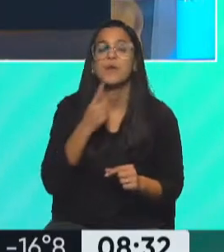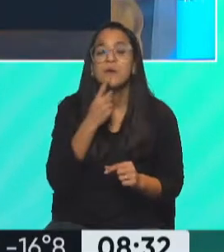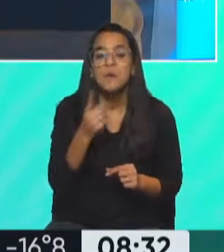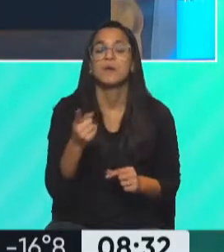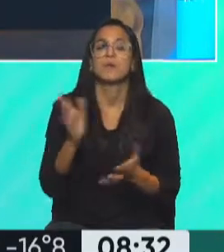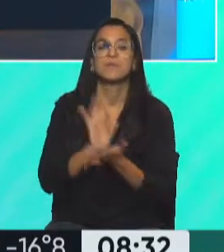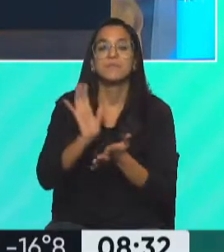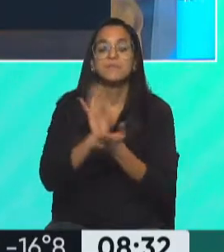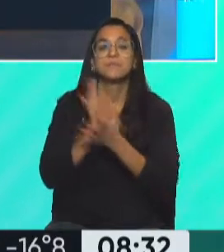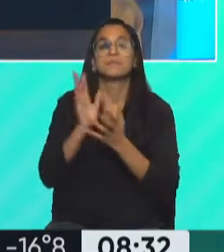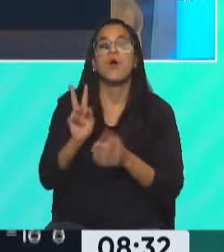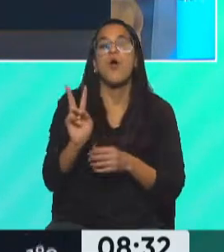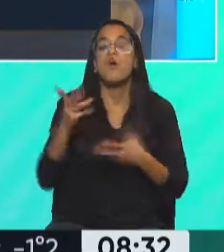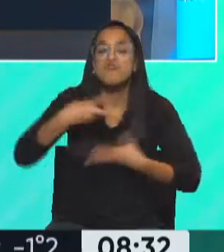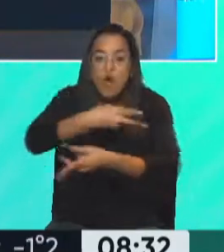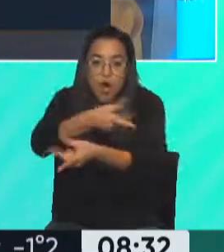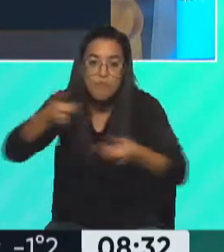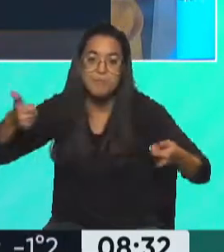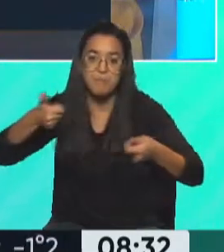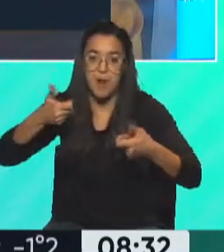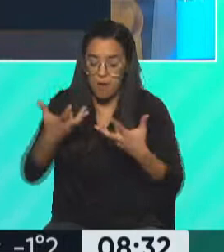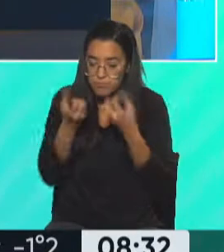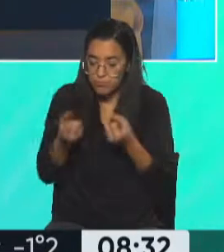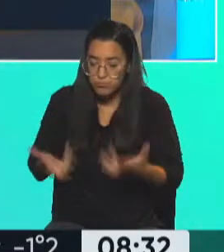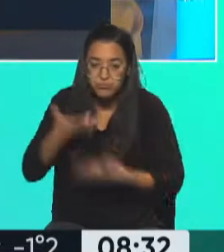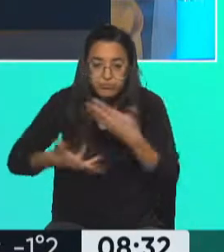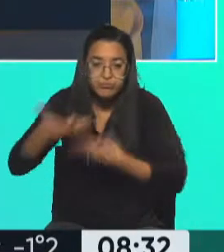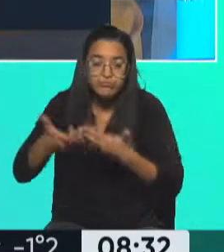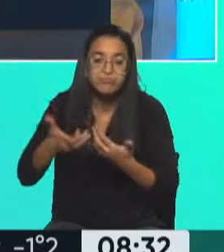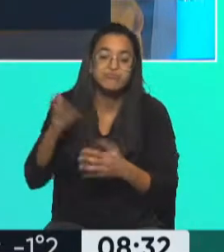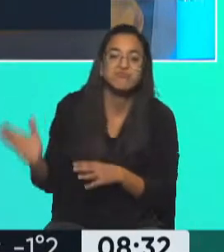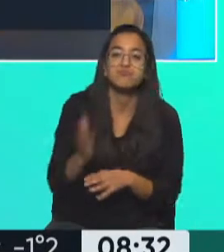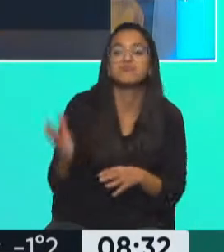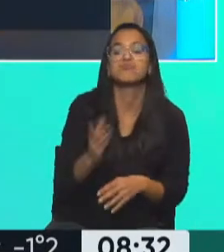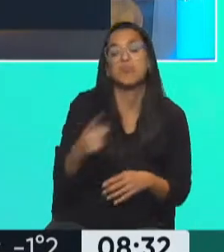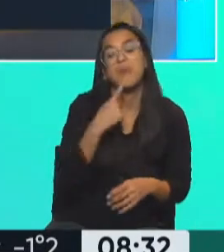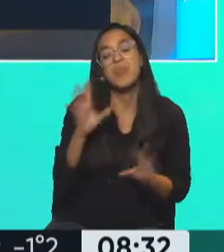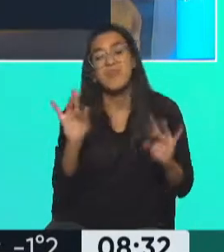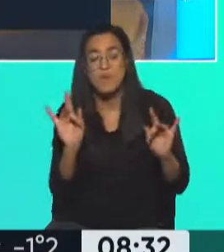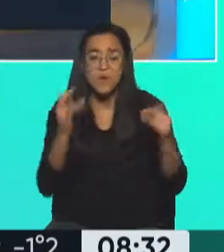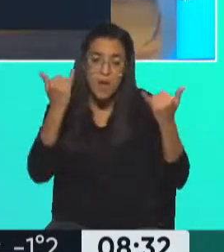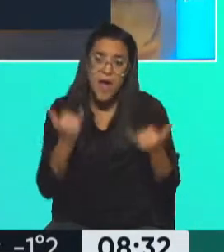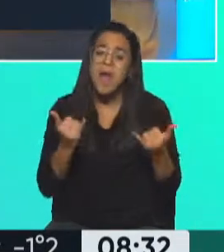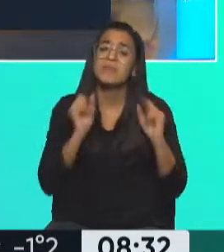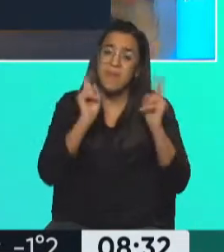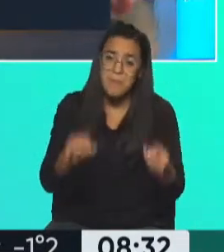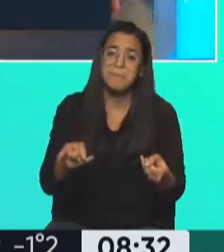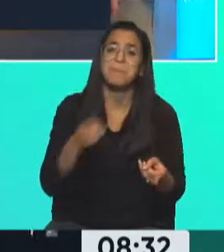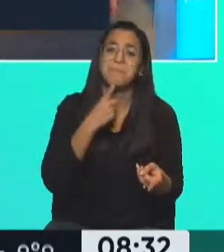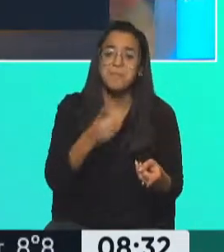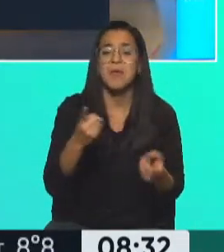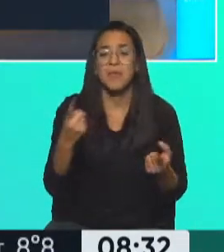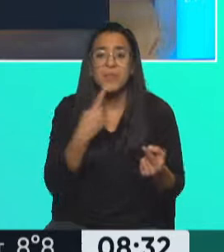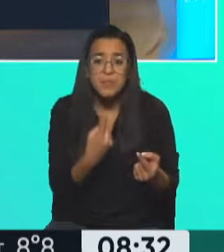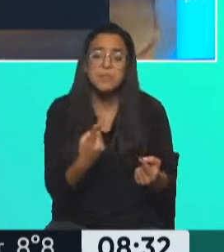dólares y la compra de fertilizantes. Ellos dicen que desde la mesa de enlace señalan que hay muchas dificultades, también es un punto que están